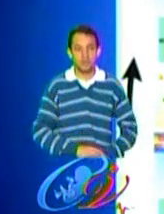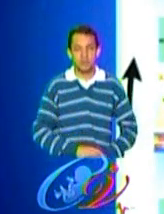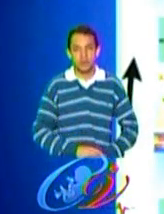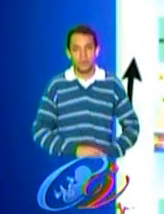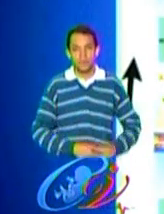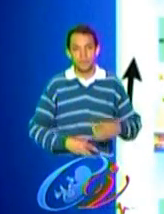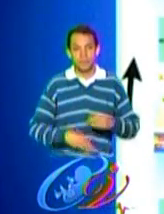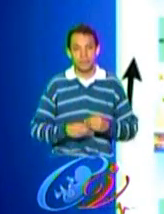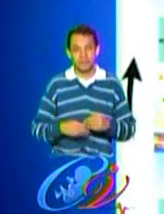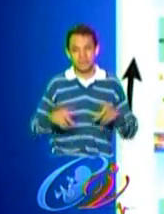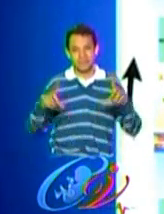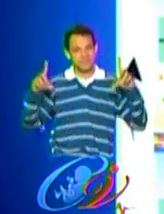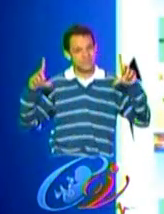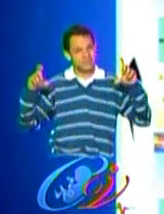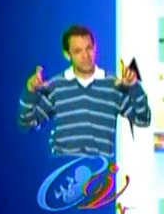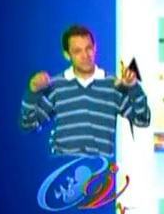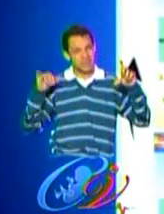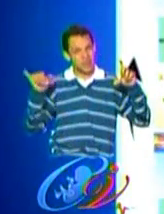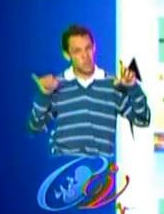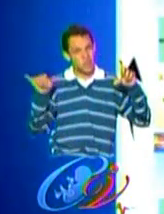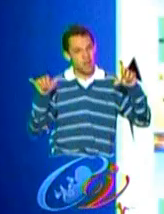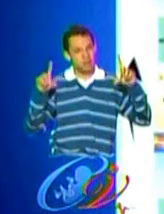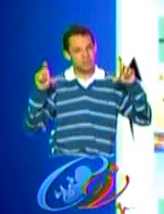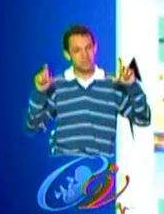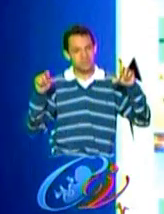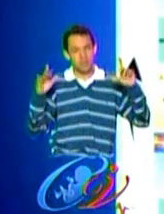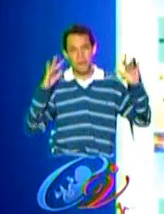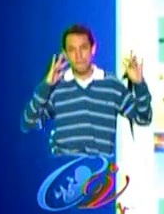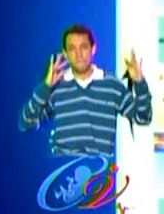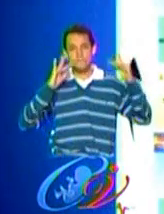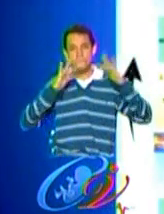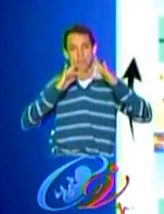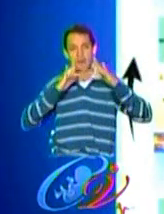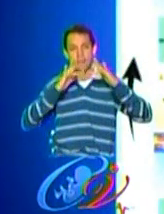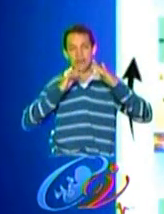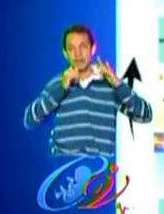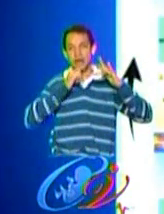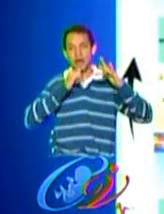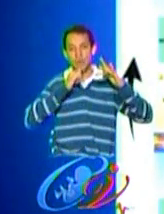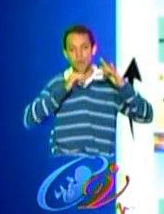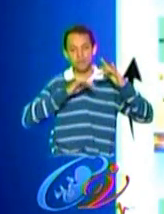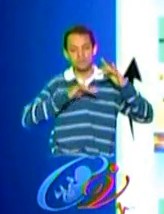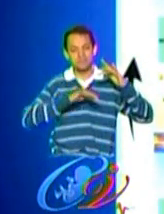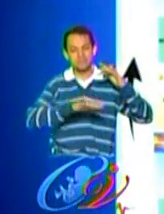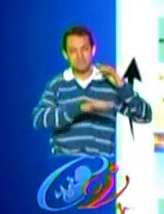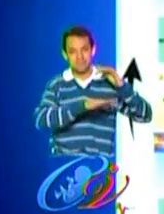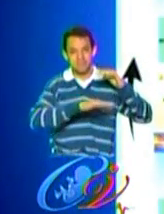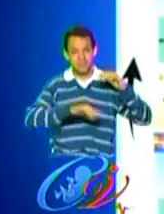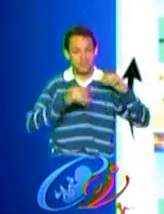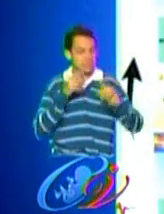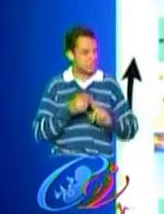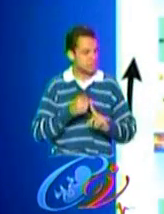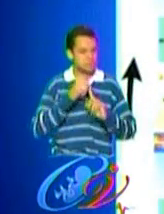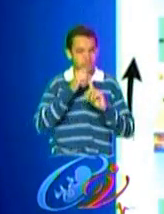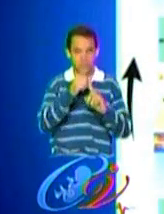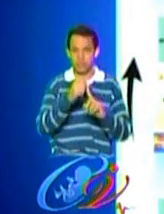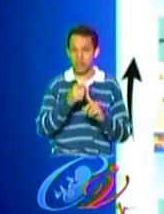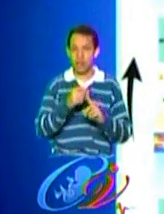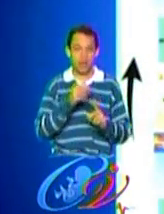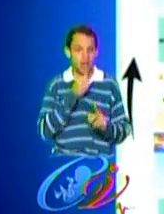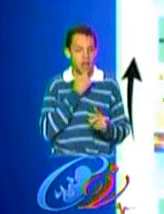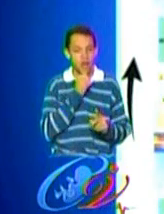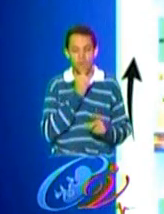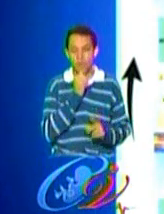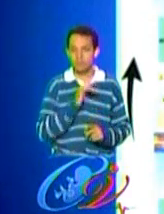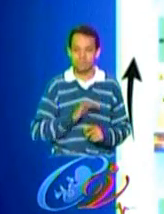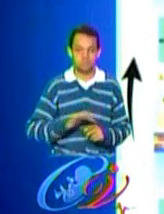Acá vemos pues lo mismo y cómo esto está relacionado con el agua. El agua es uno de los principales generadores